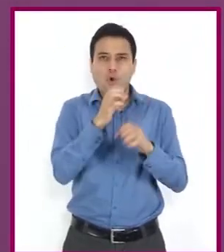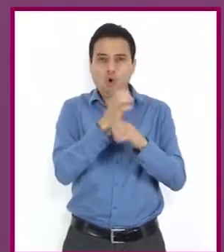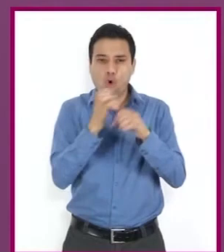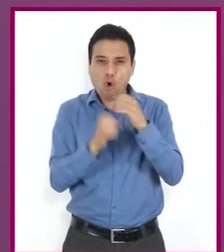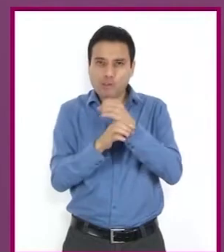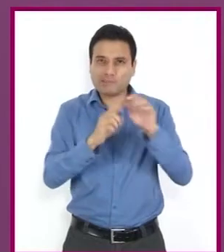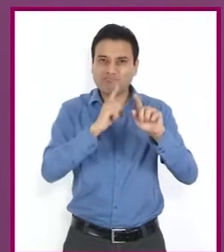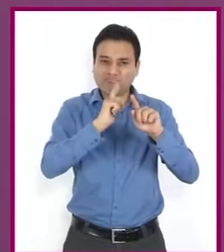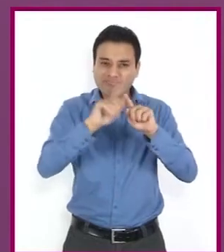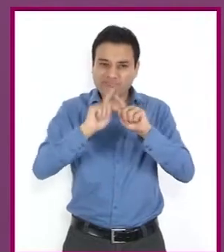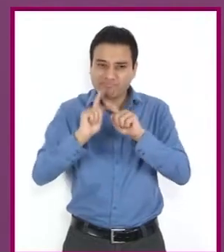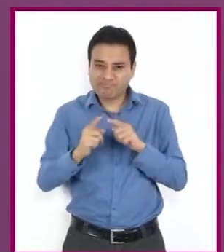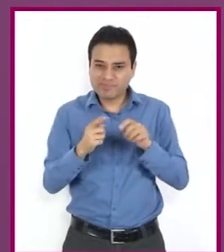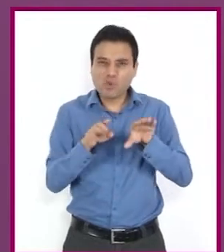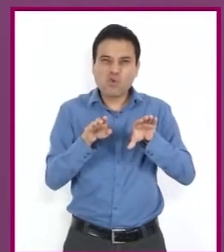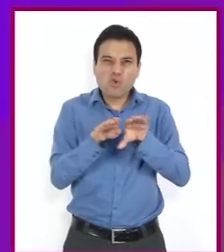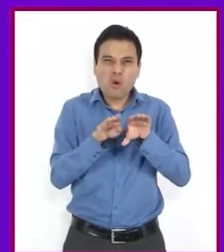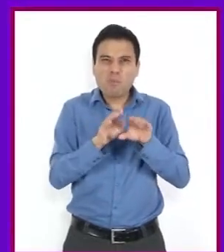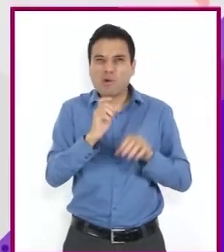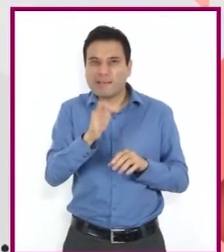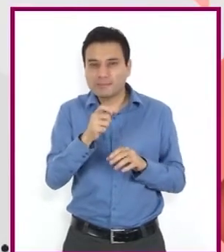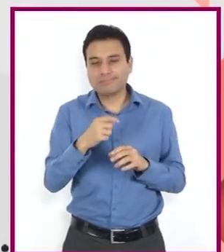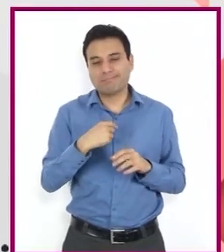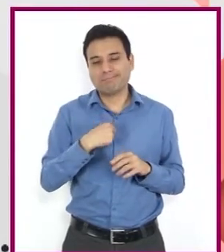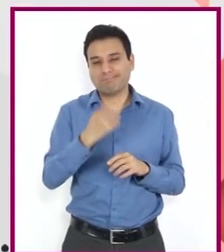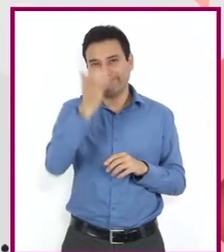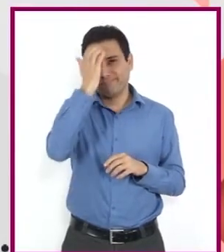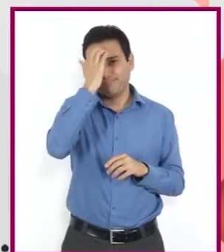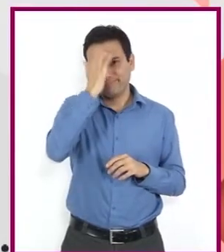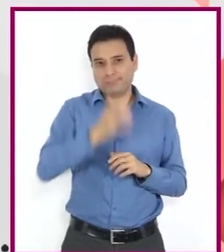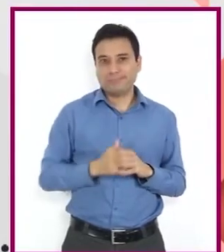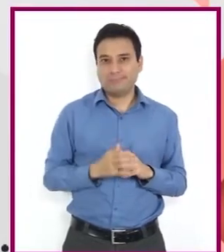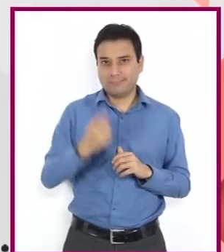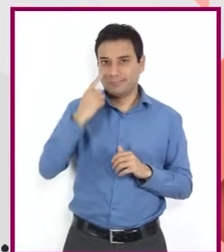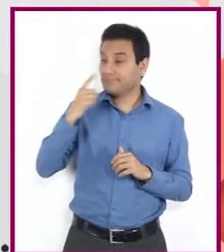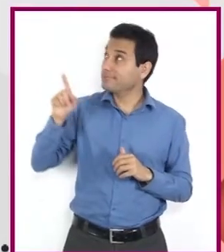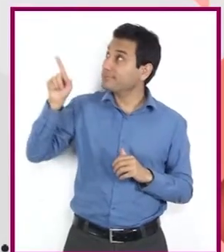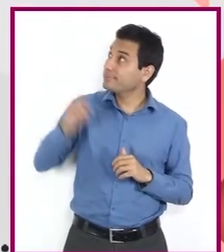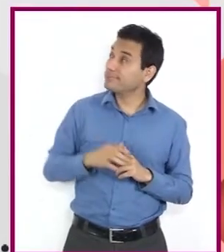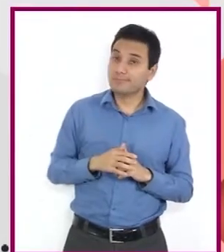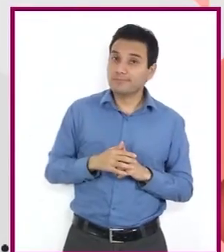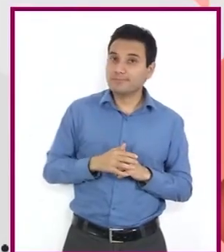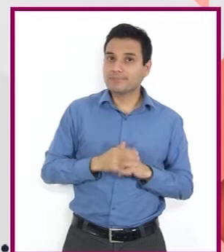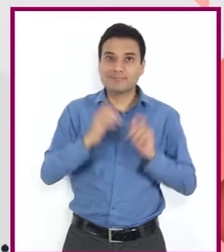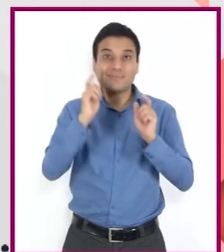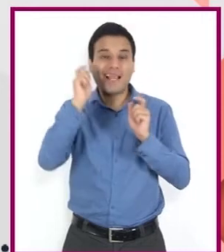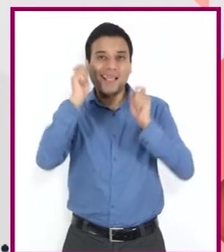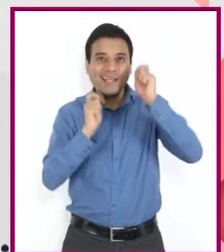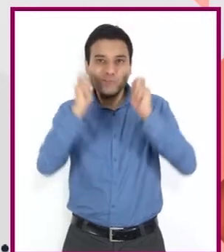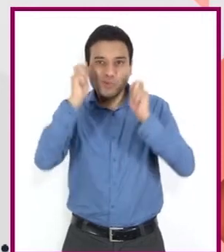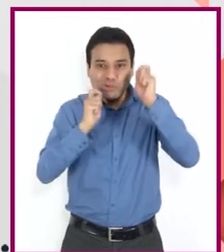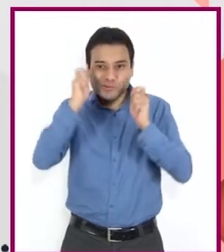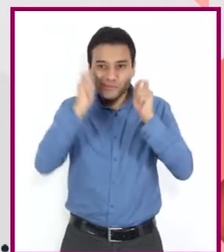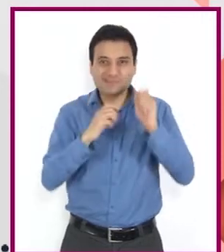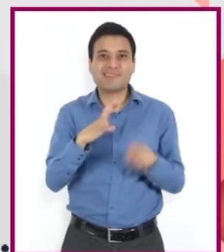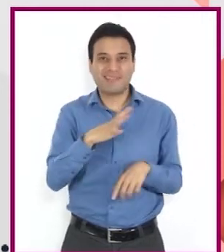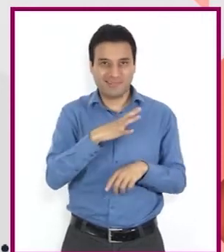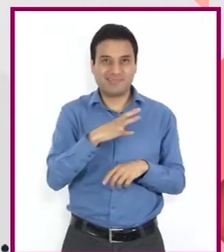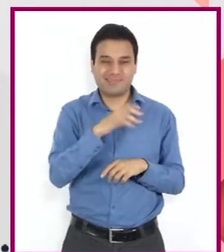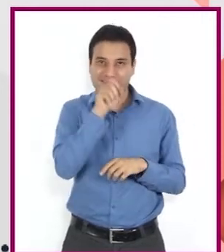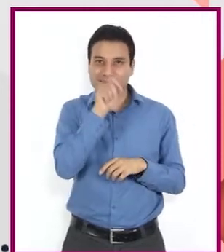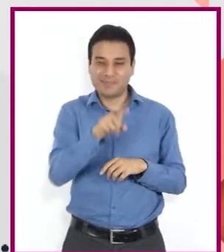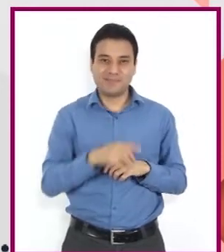elementos móviles de cada viñeta. Este recurso se basa en los gestos y en algunas características físicas